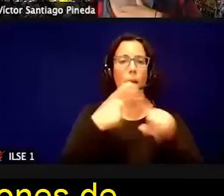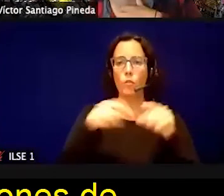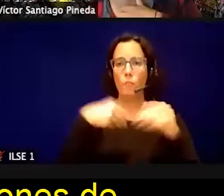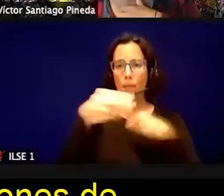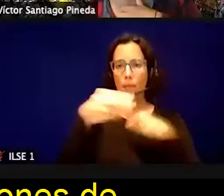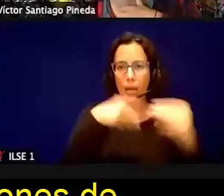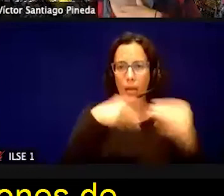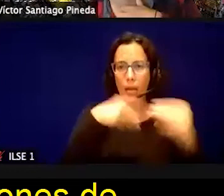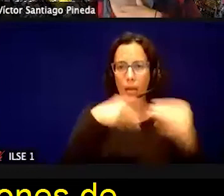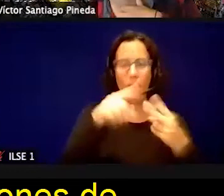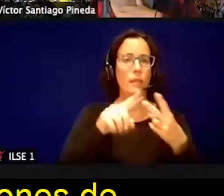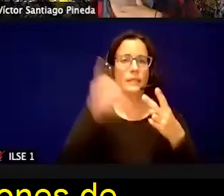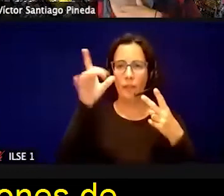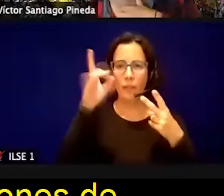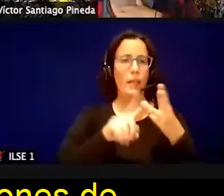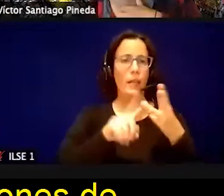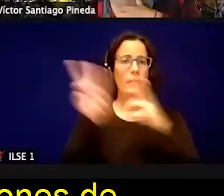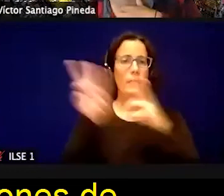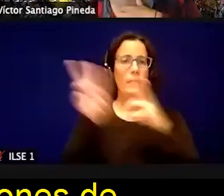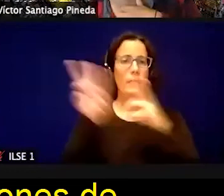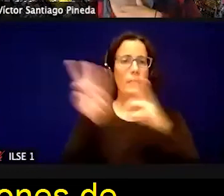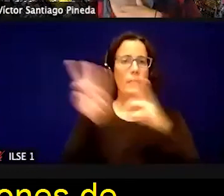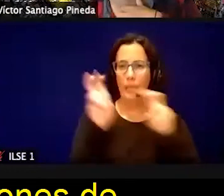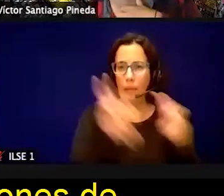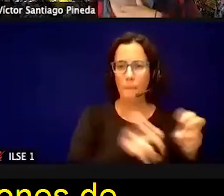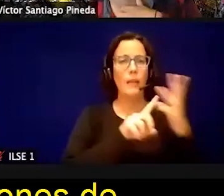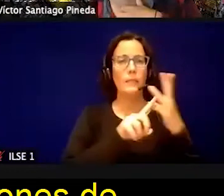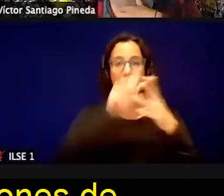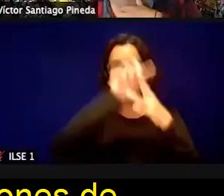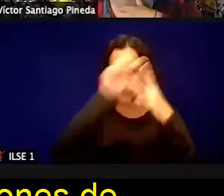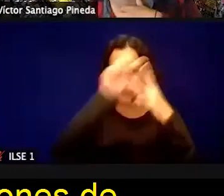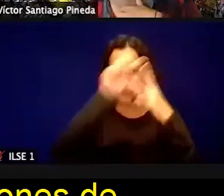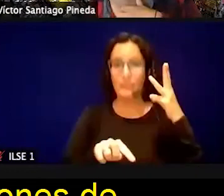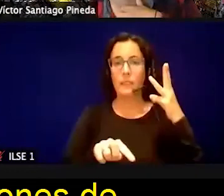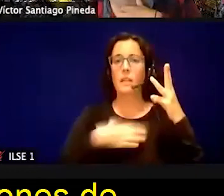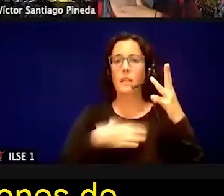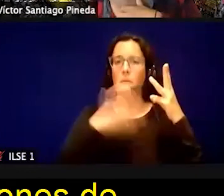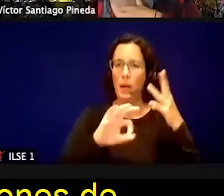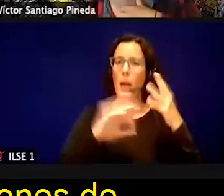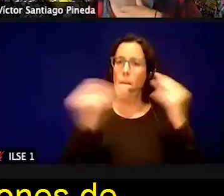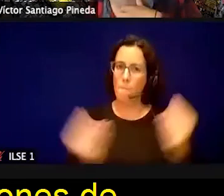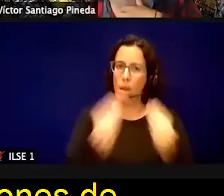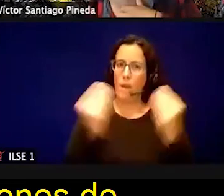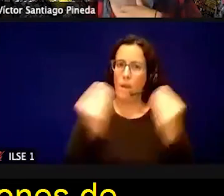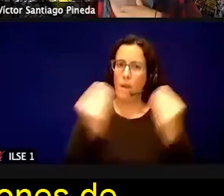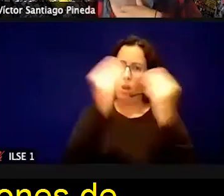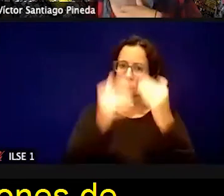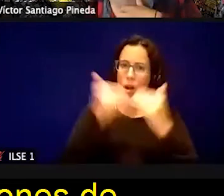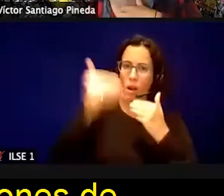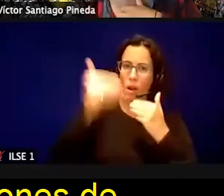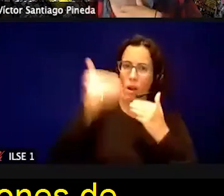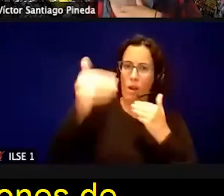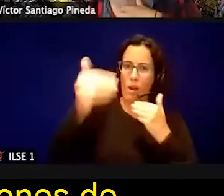intervenciones, de los temas que hemos tratado, para que podamos ir mejorando en las siguientes ediciones